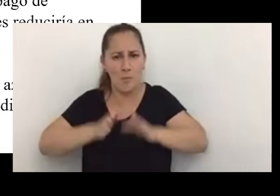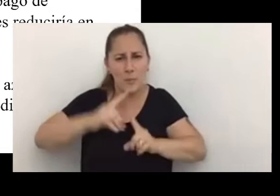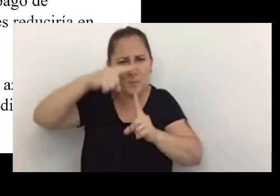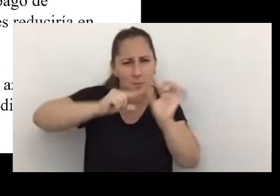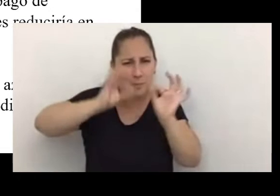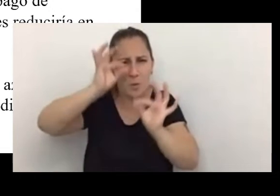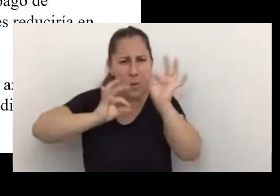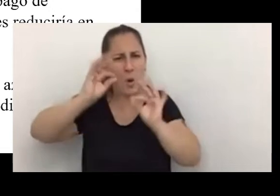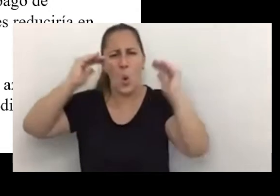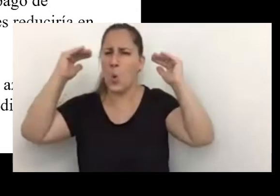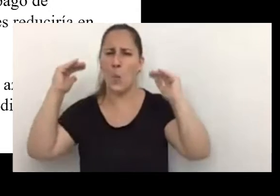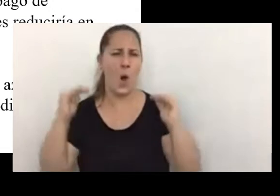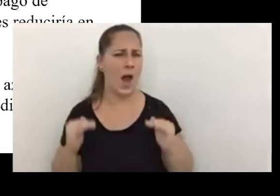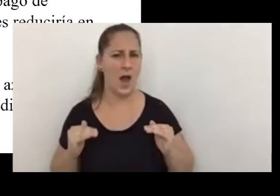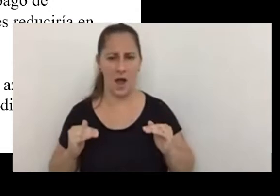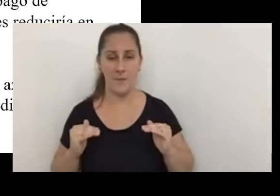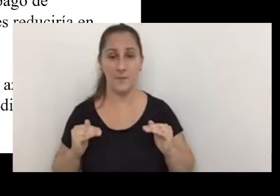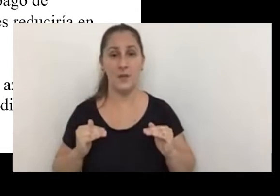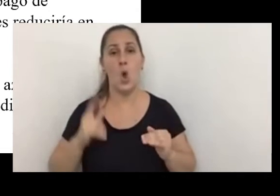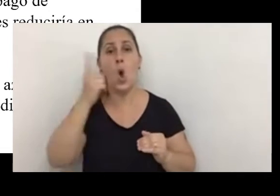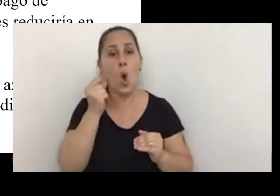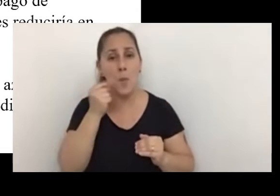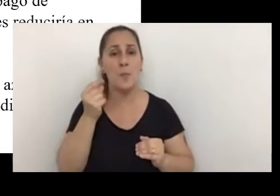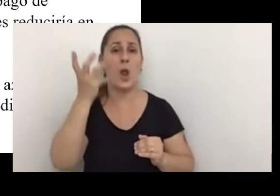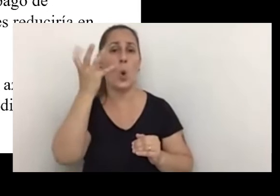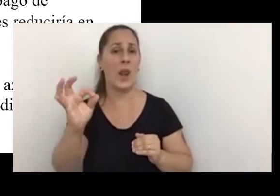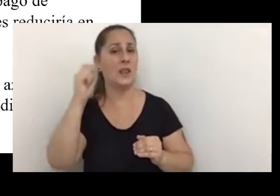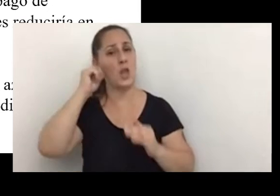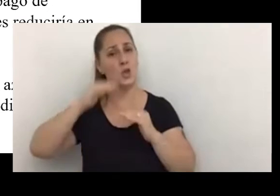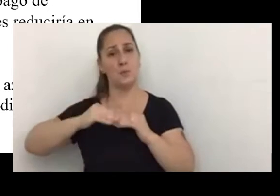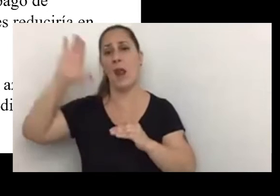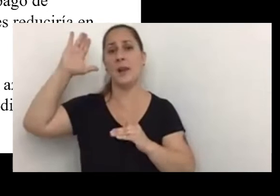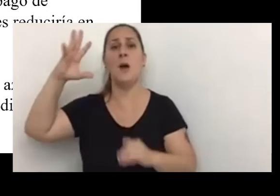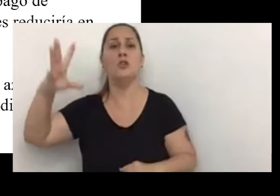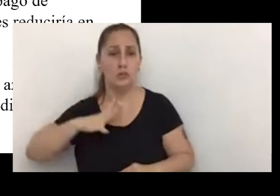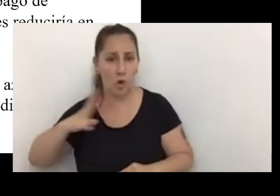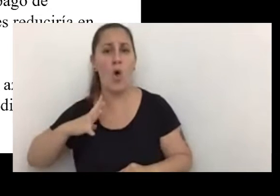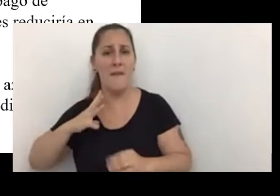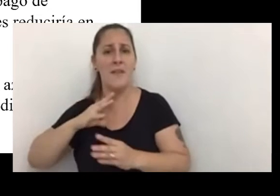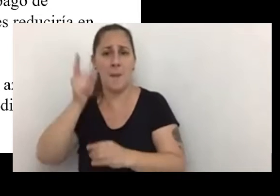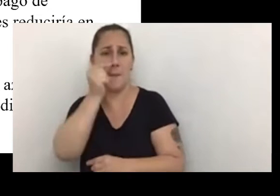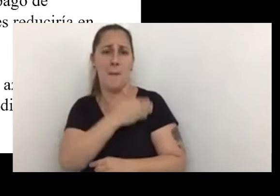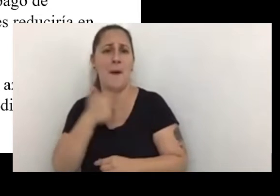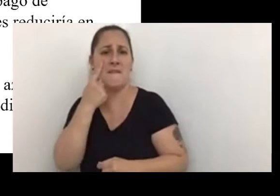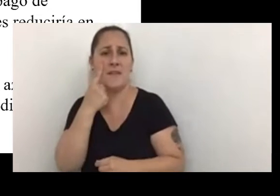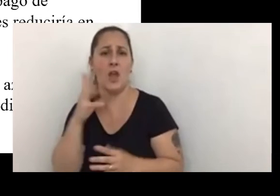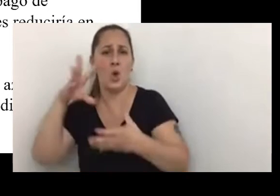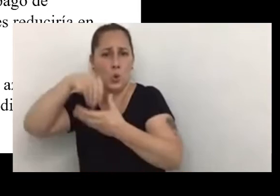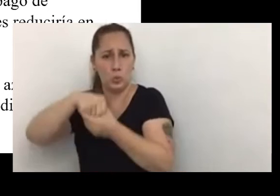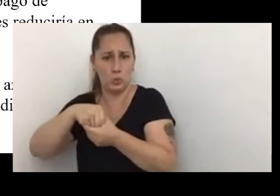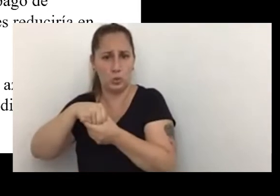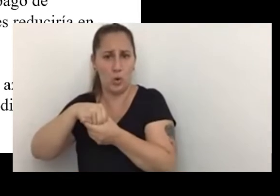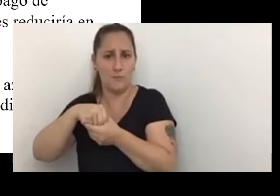muy baja y hay hombres de más de 40 años que aún viven en casa de los padres, lo cual está